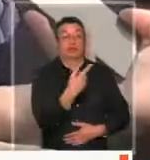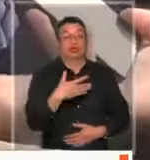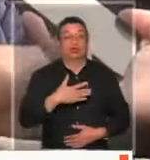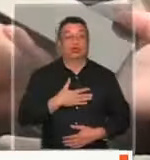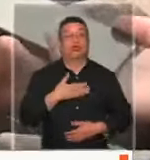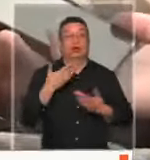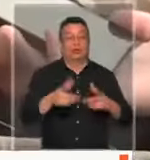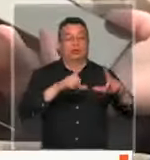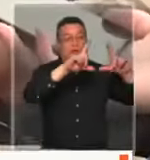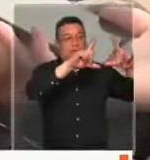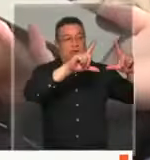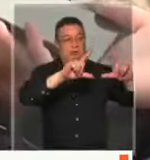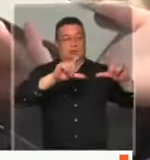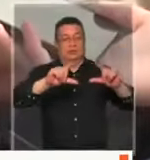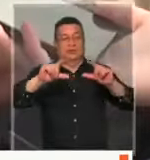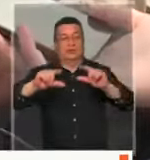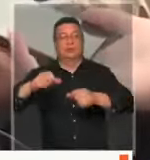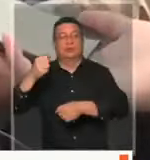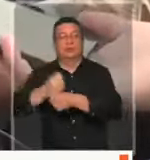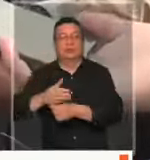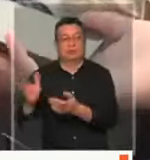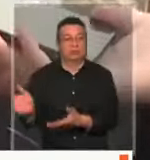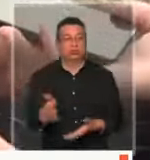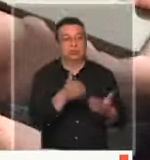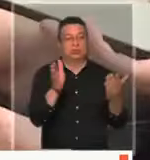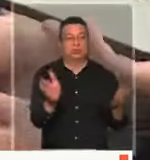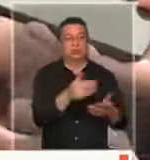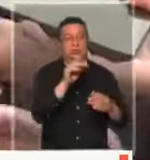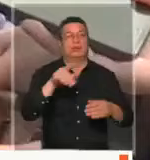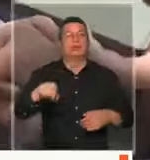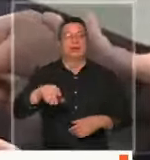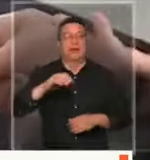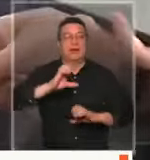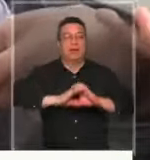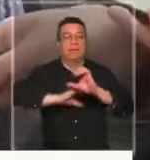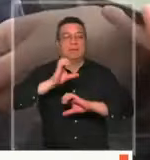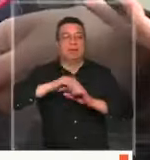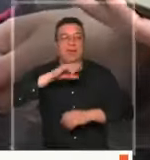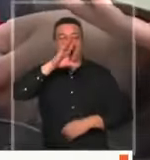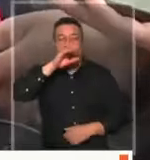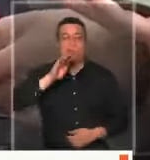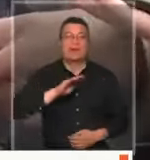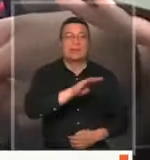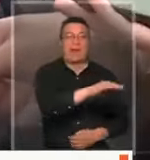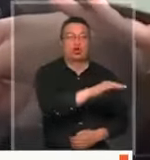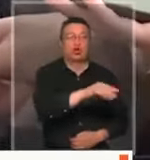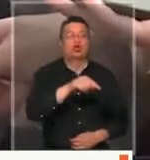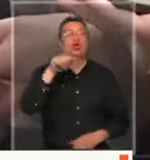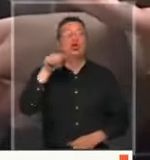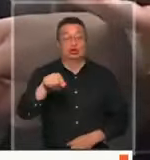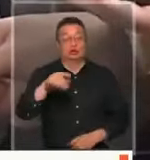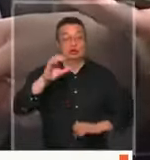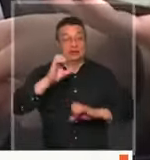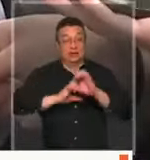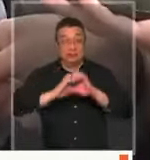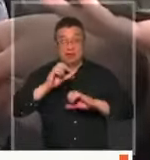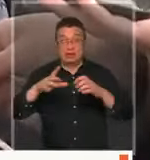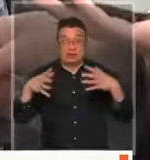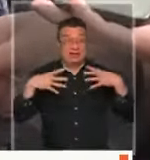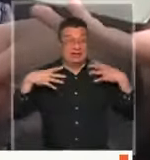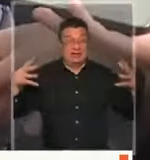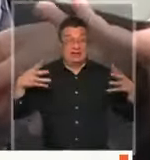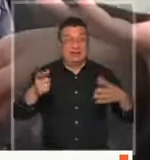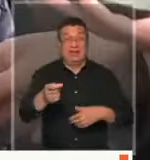empezar a reducir el nivel de carga en la operación de la siderúrgica Huachipato. Ustedes comprenderán que la siderúrgica no son procesos